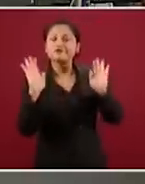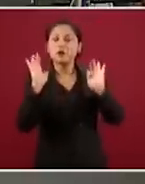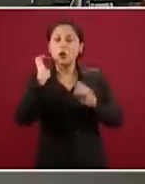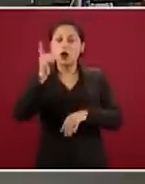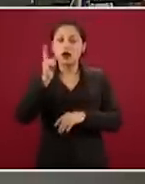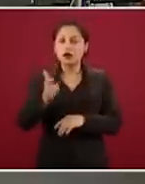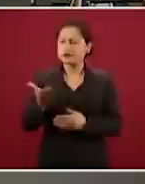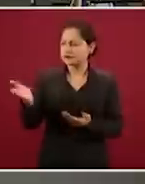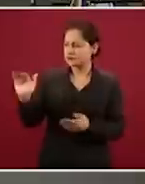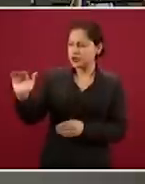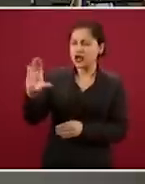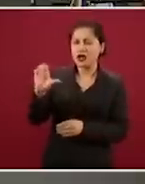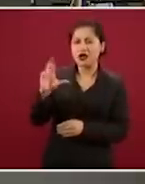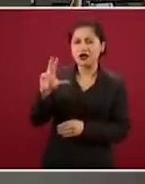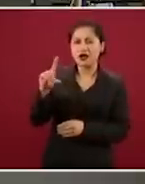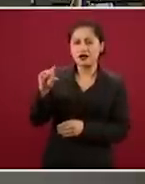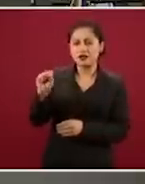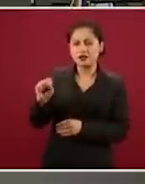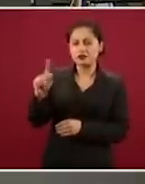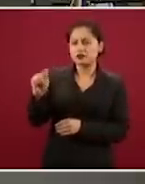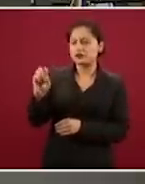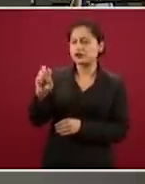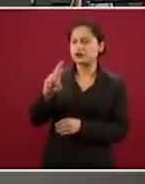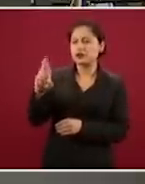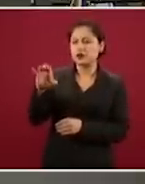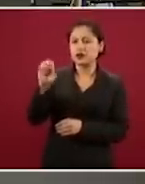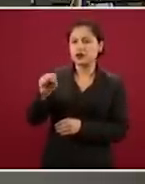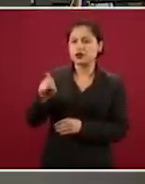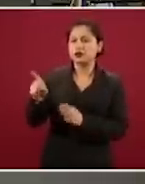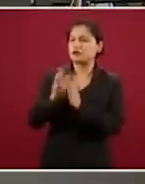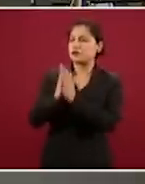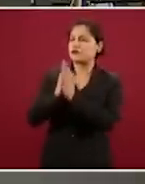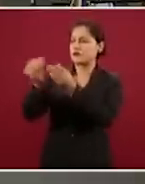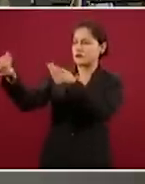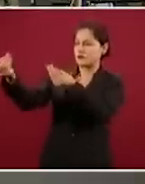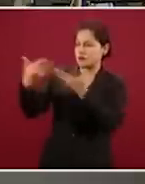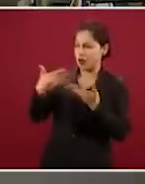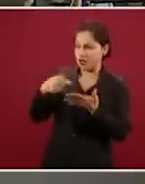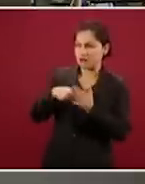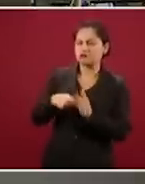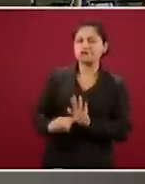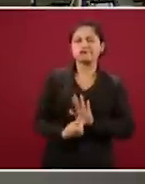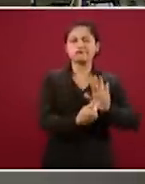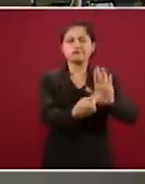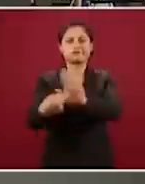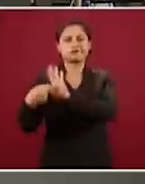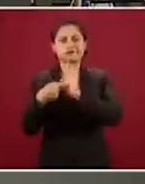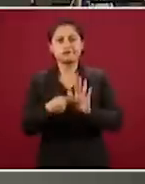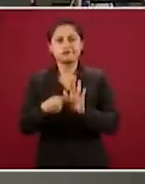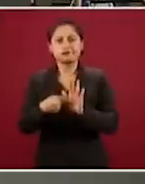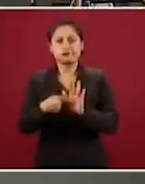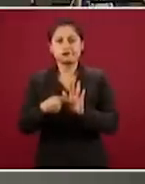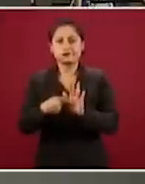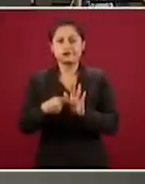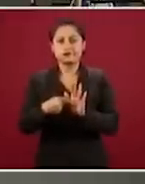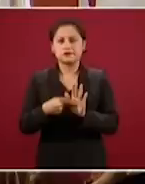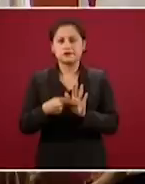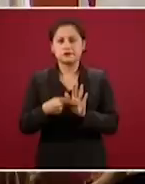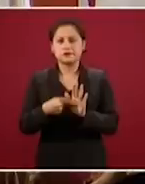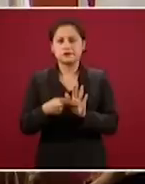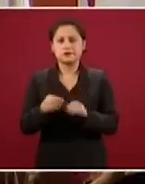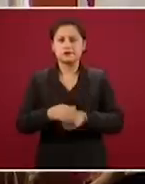Carlos Torres nos los manda. Ya todos los servidores